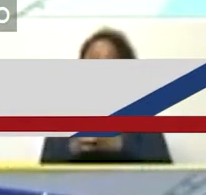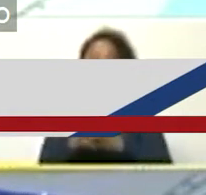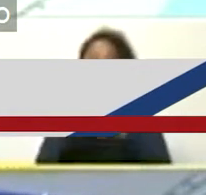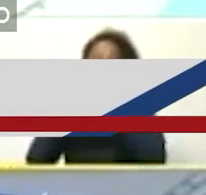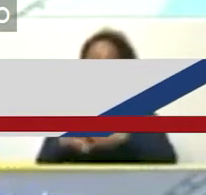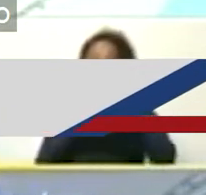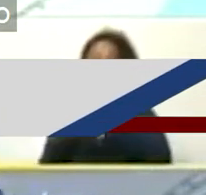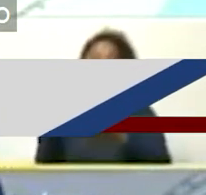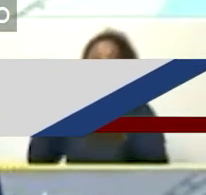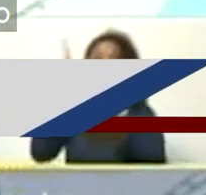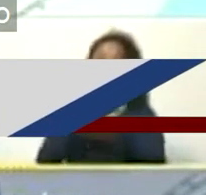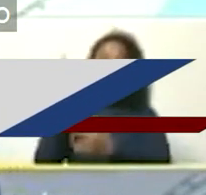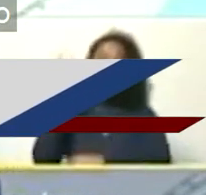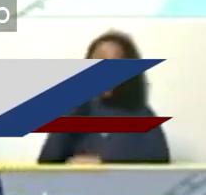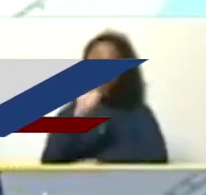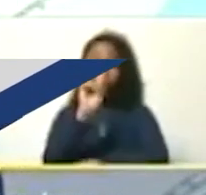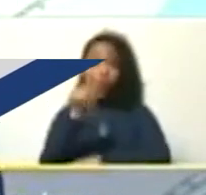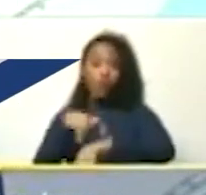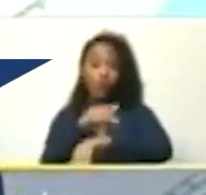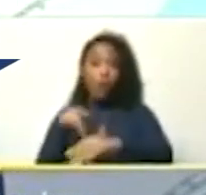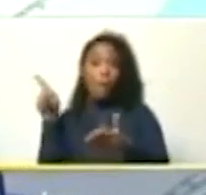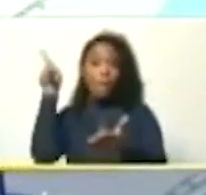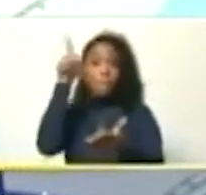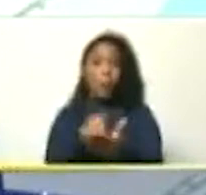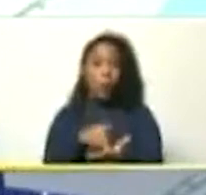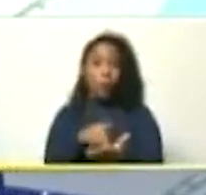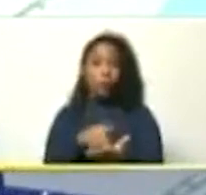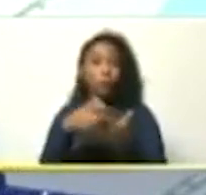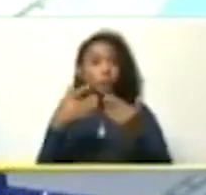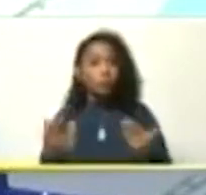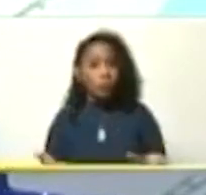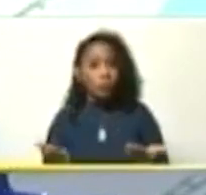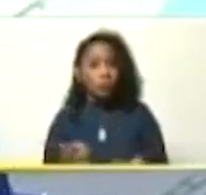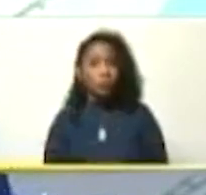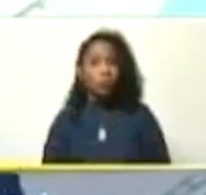que ha llegado a Venezuela hace 2 horas y está